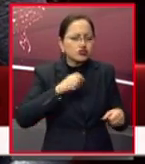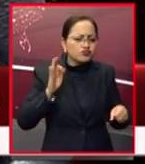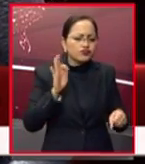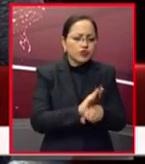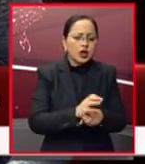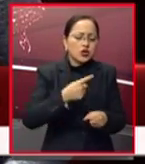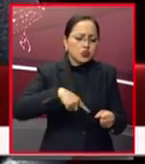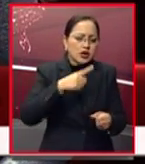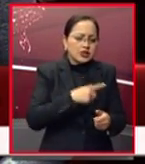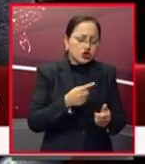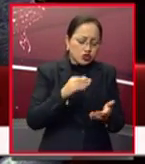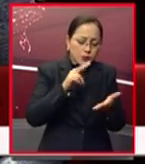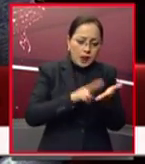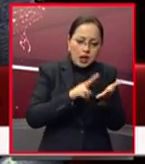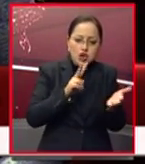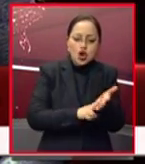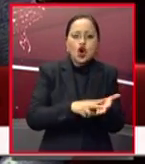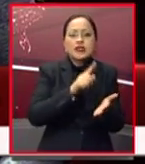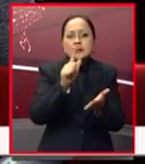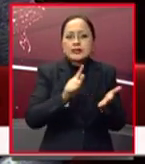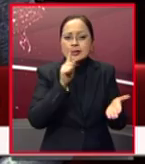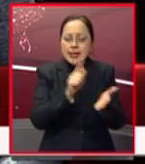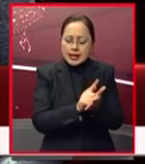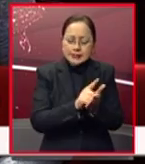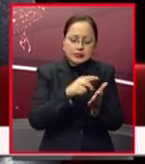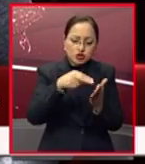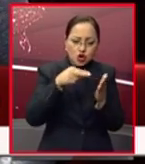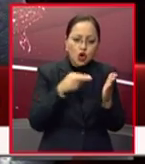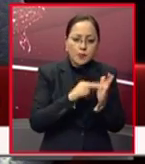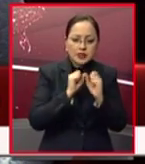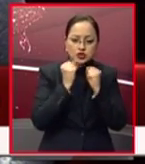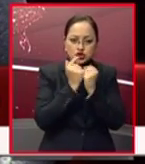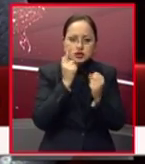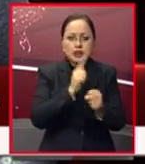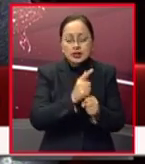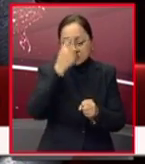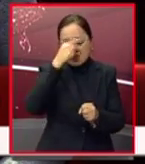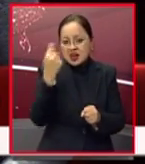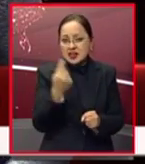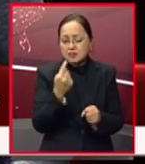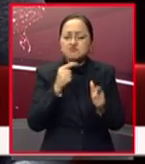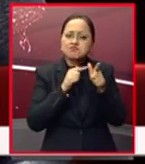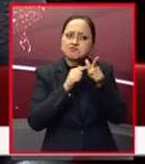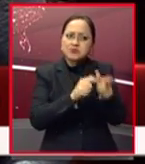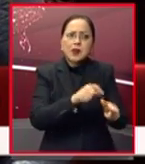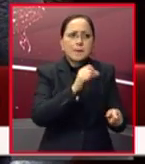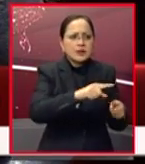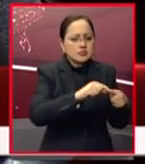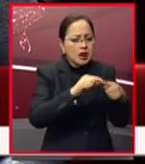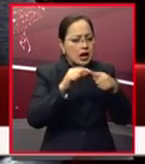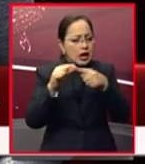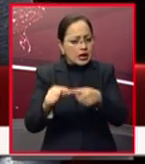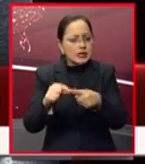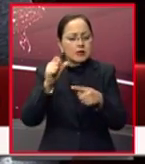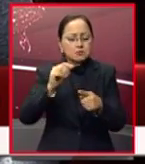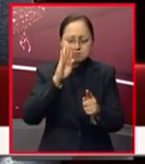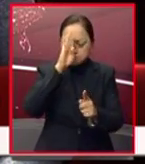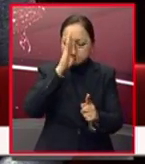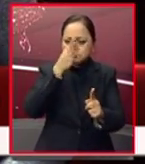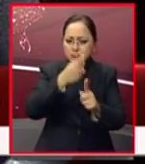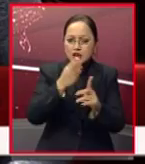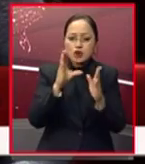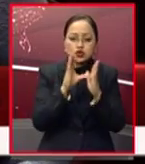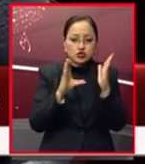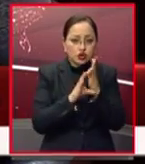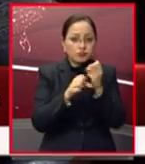principios libertarios y nuestras conquistas sociales. Para seguir guiándonos por el rumbo correcto, la Constitución,